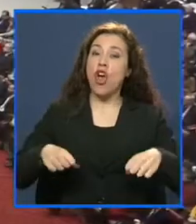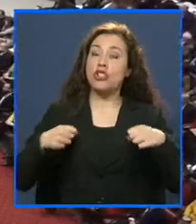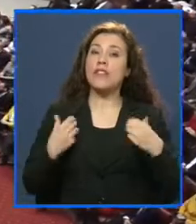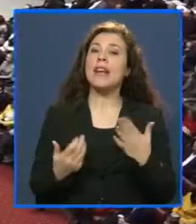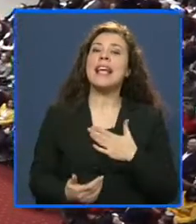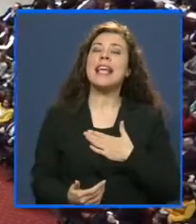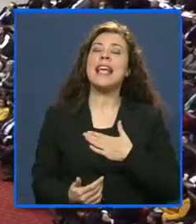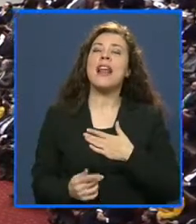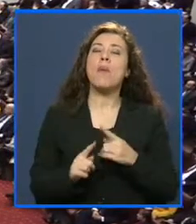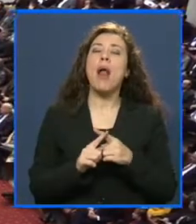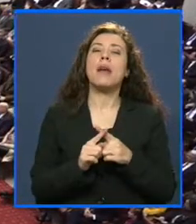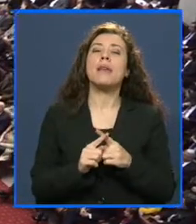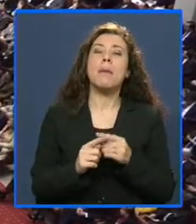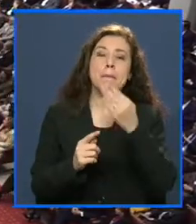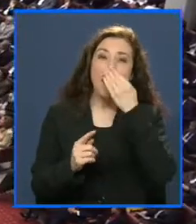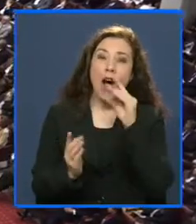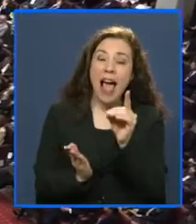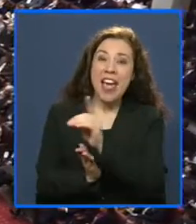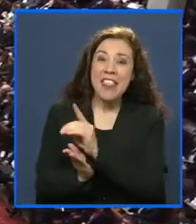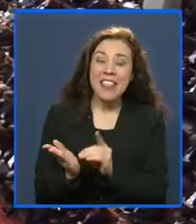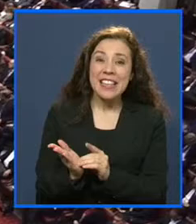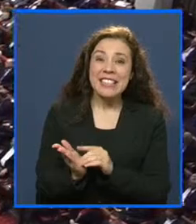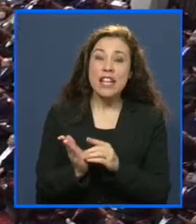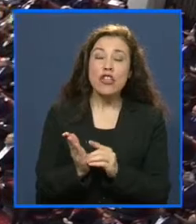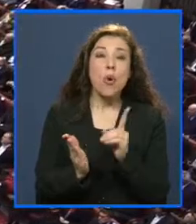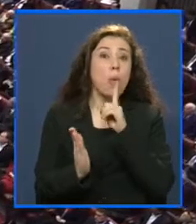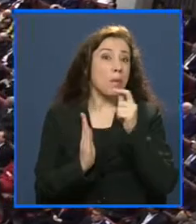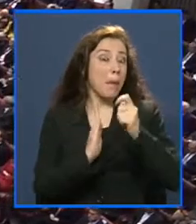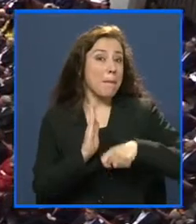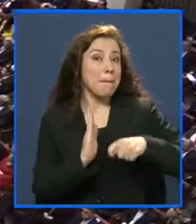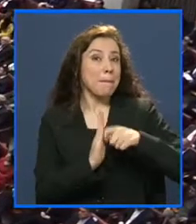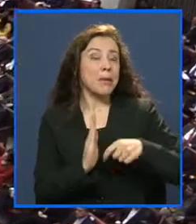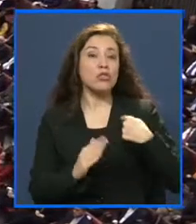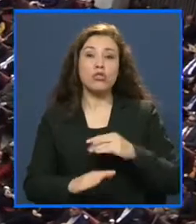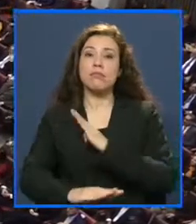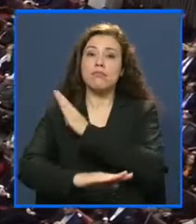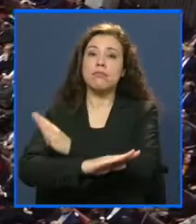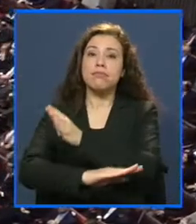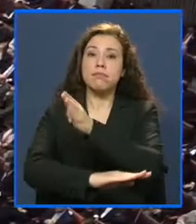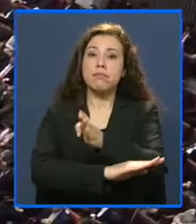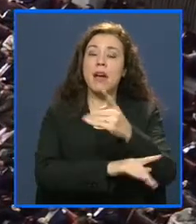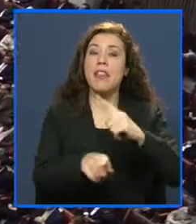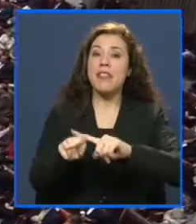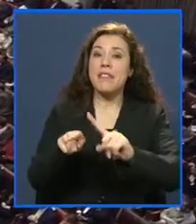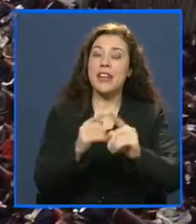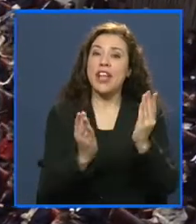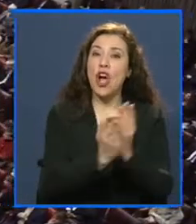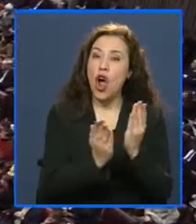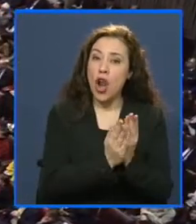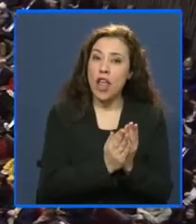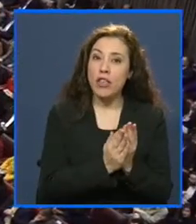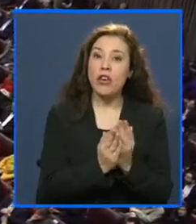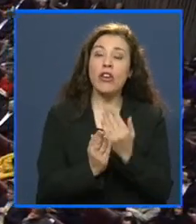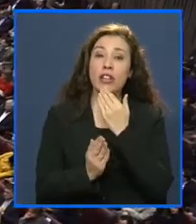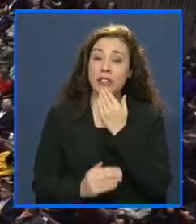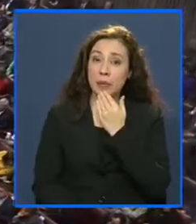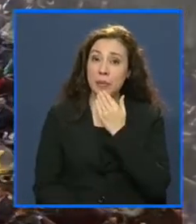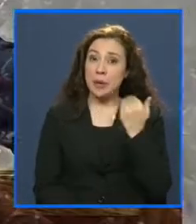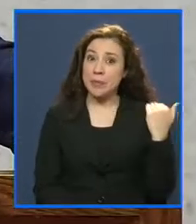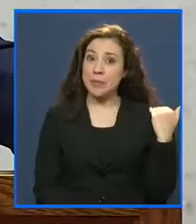de afinar el diseño de esta iniciativa durante los últimos meses hemos visitado diferentes colegios incluso en una de esas oportunidades